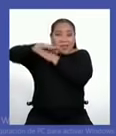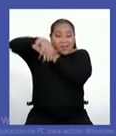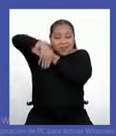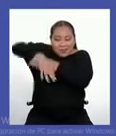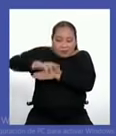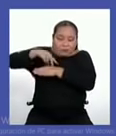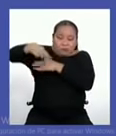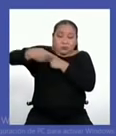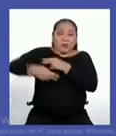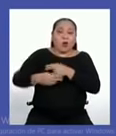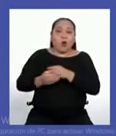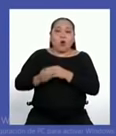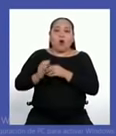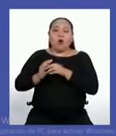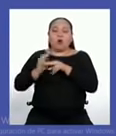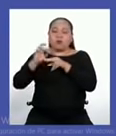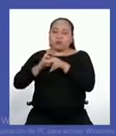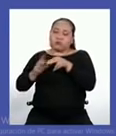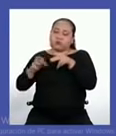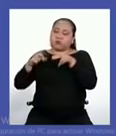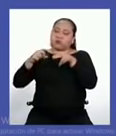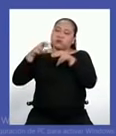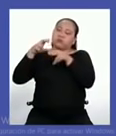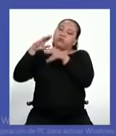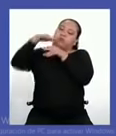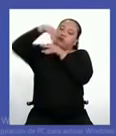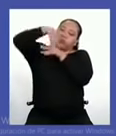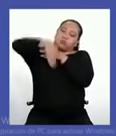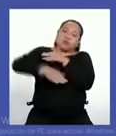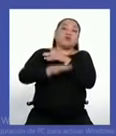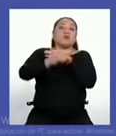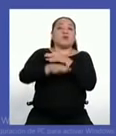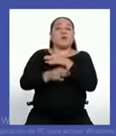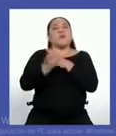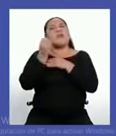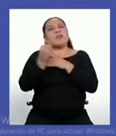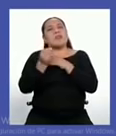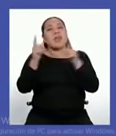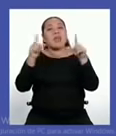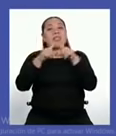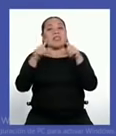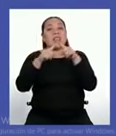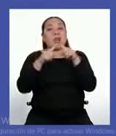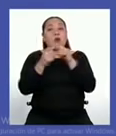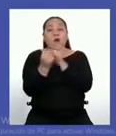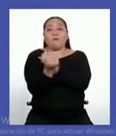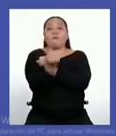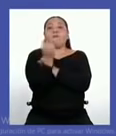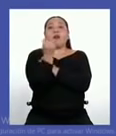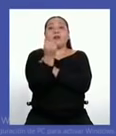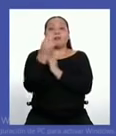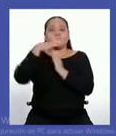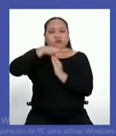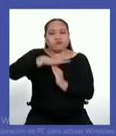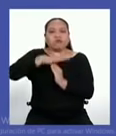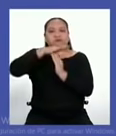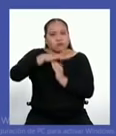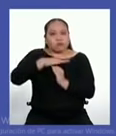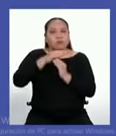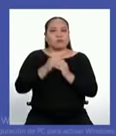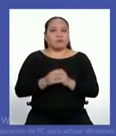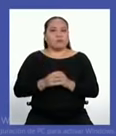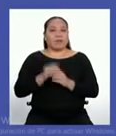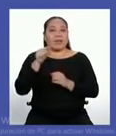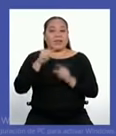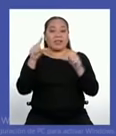las resbaladeras o incluso trepado. Y es porque el triángulo tiene una gran resistencia y estabilidad. Es decir, el